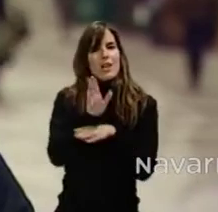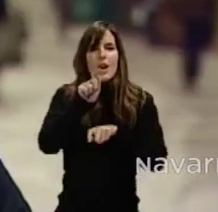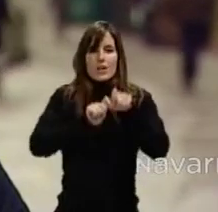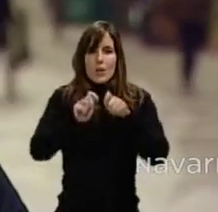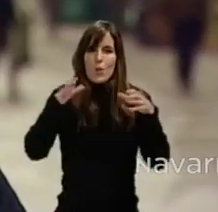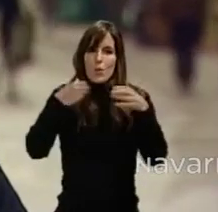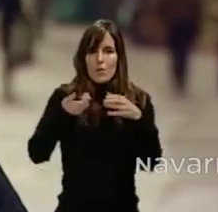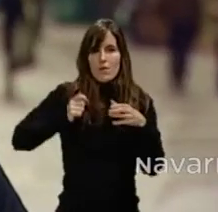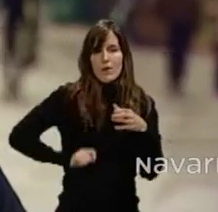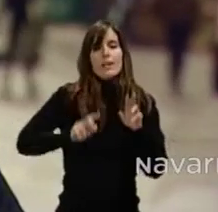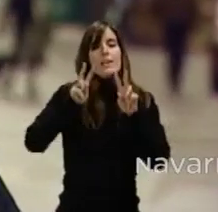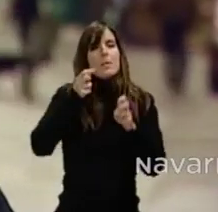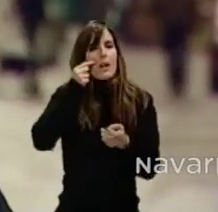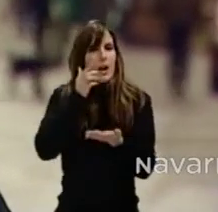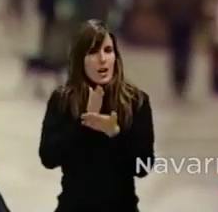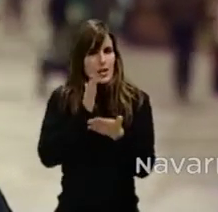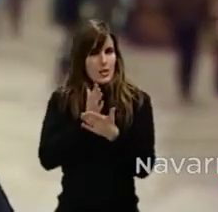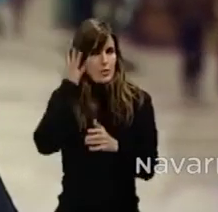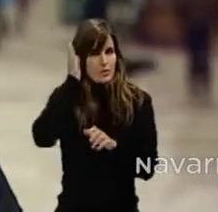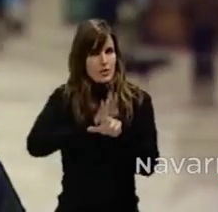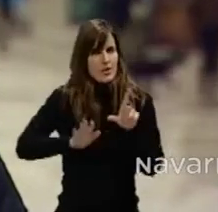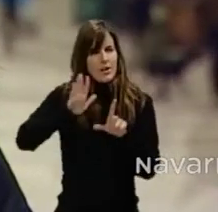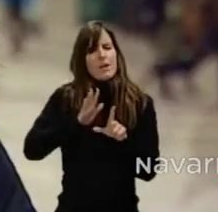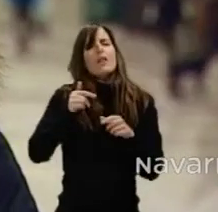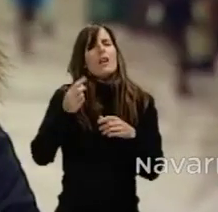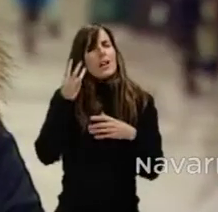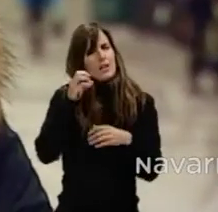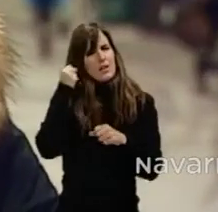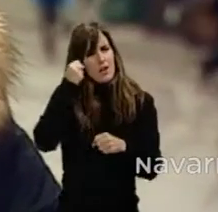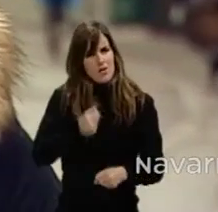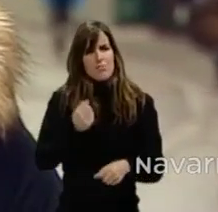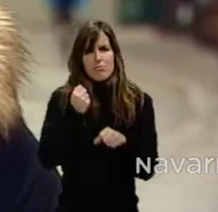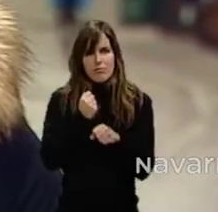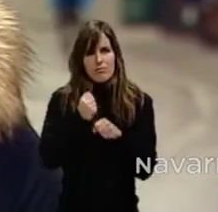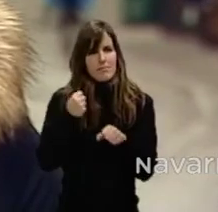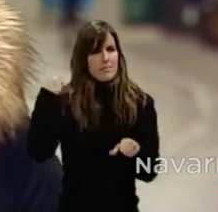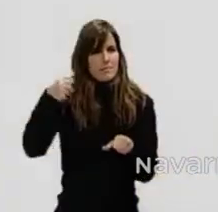gremio de carniceros y charcuteros de Navarra que lleva más de tres décadas trabajando.